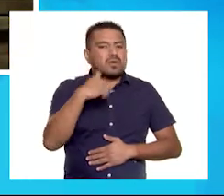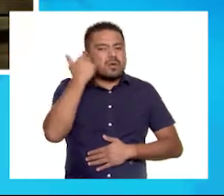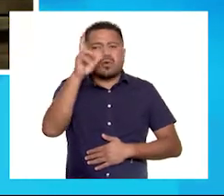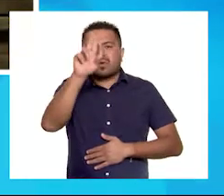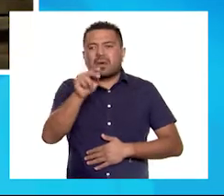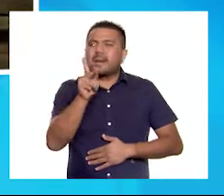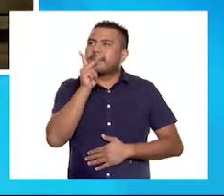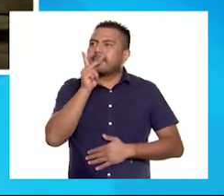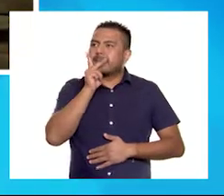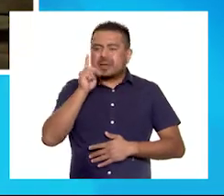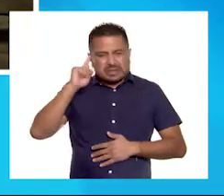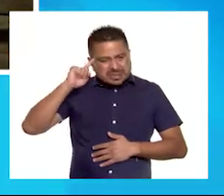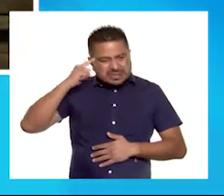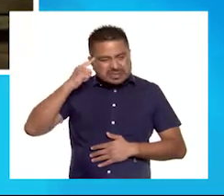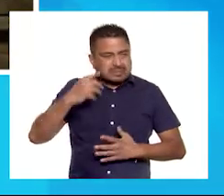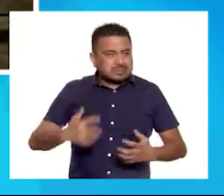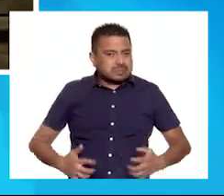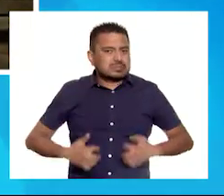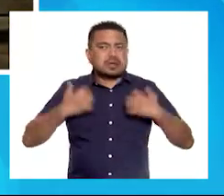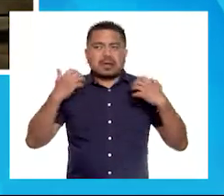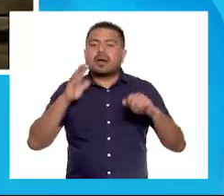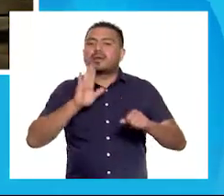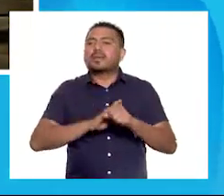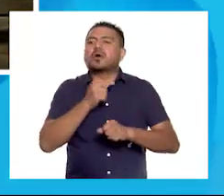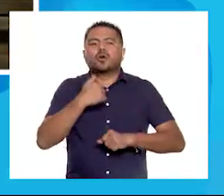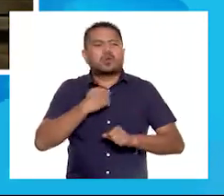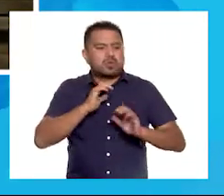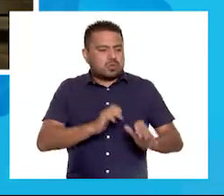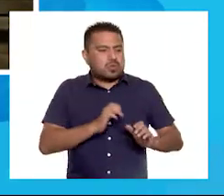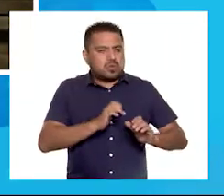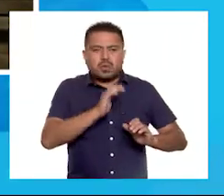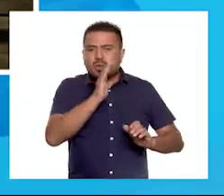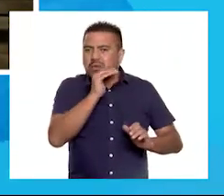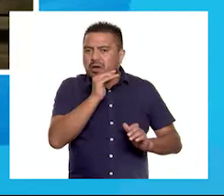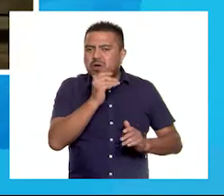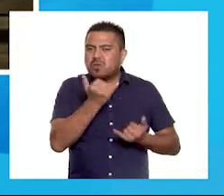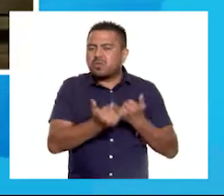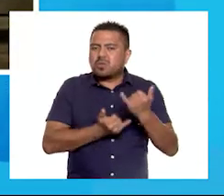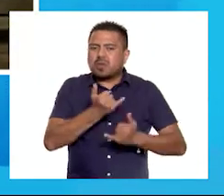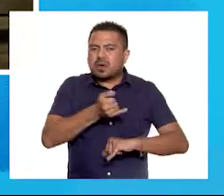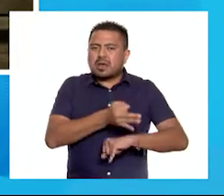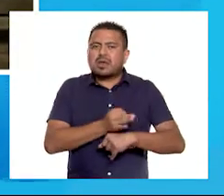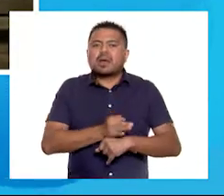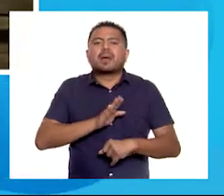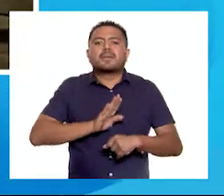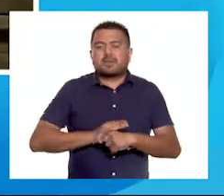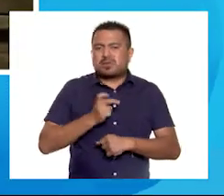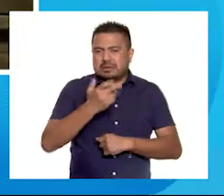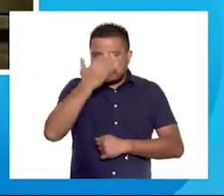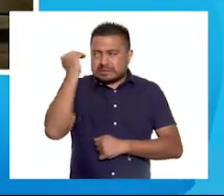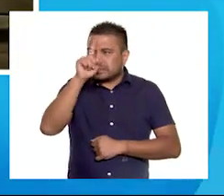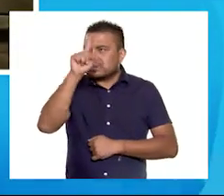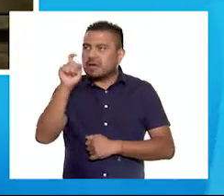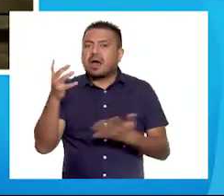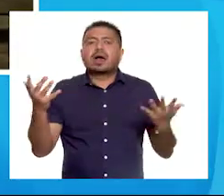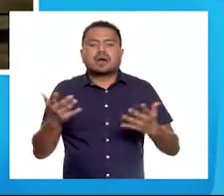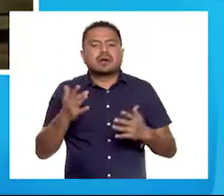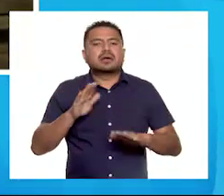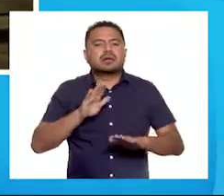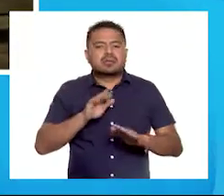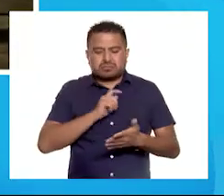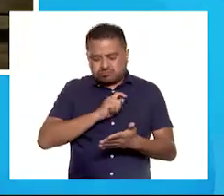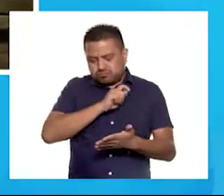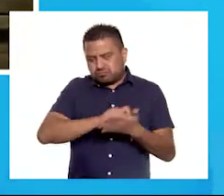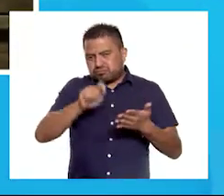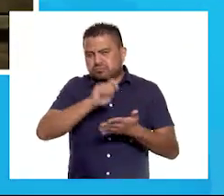quiero que mi papá se enoje de que yo no puedo cuidar mis juguetes. Por eso no sé qué hacer. Y les